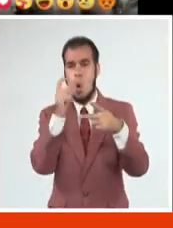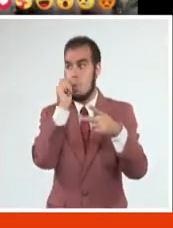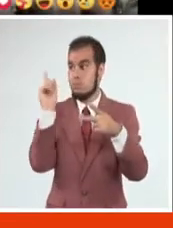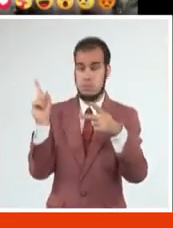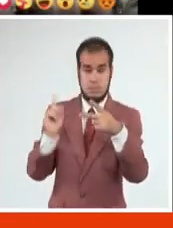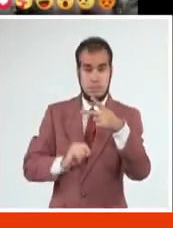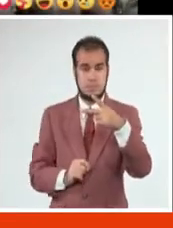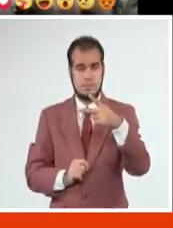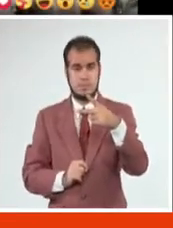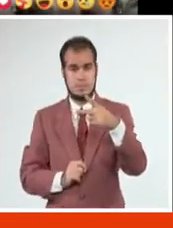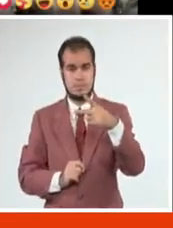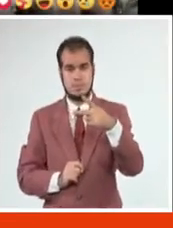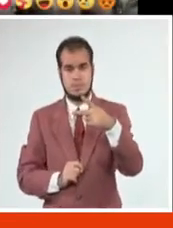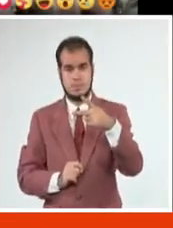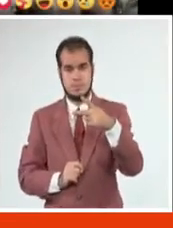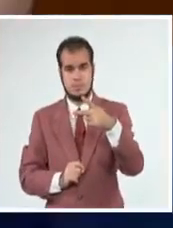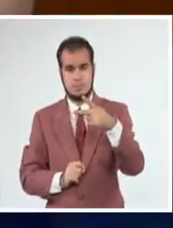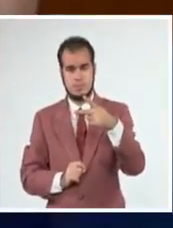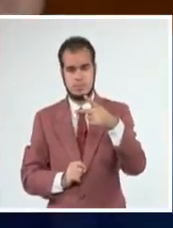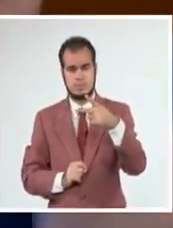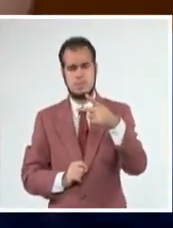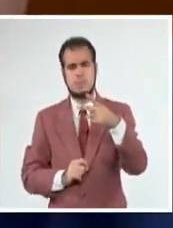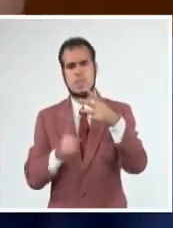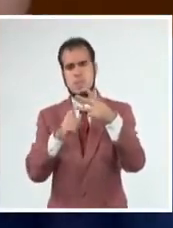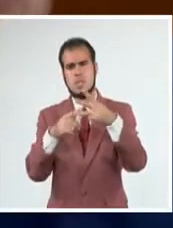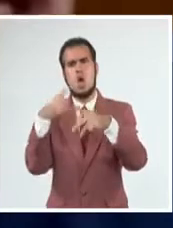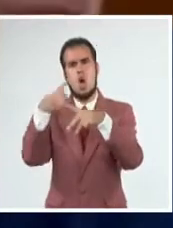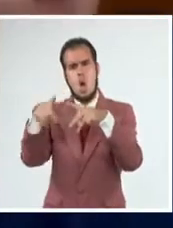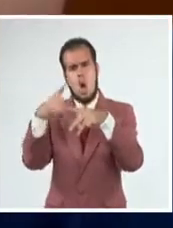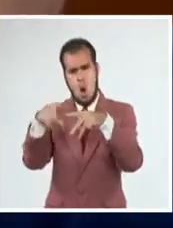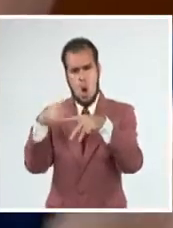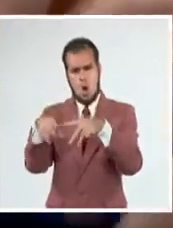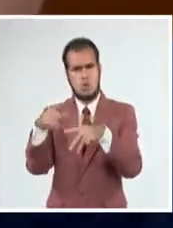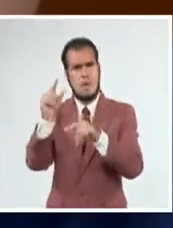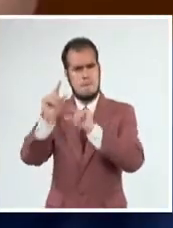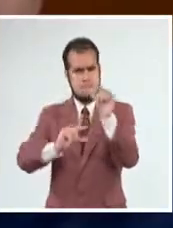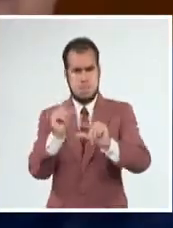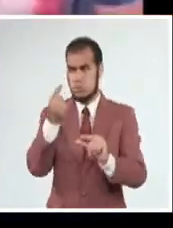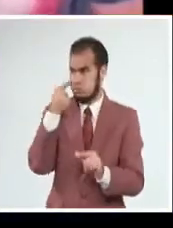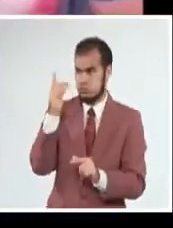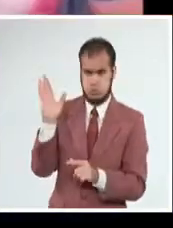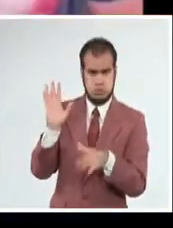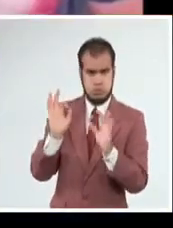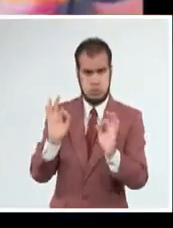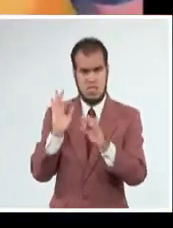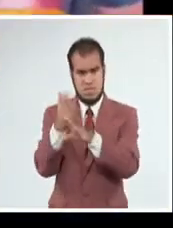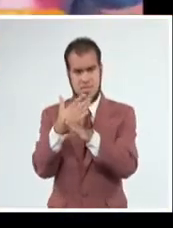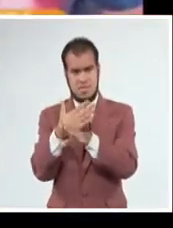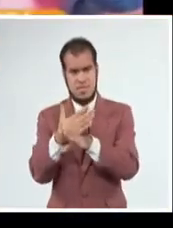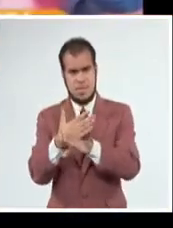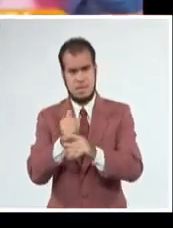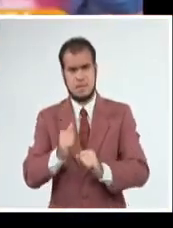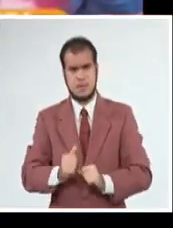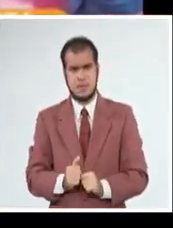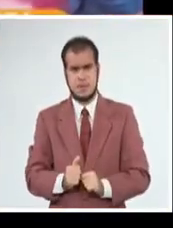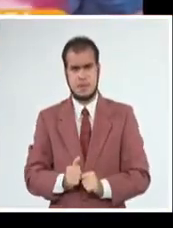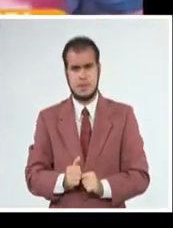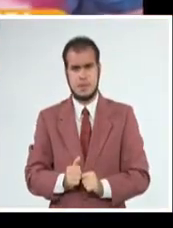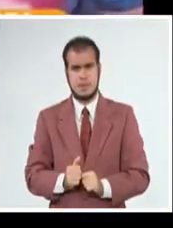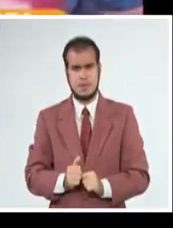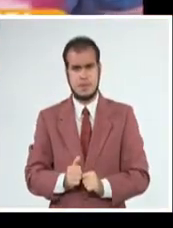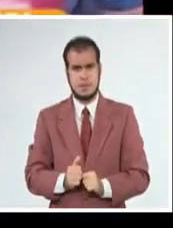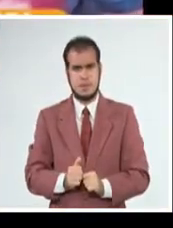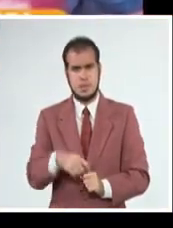Eliezer Ávila Sicilia, y los influencers Manuel Milanés Pisonero y Alain Lambert Sánchez, conocido como